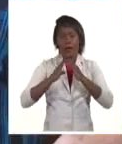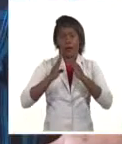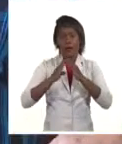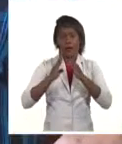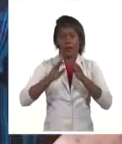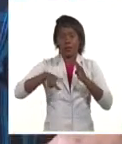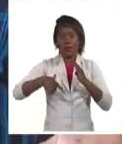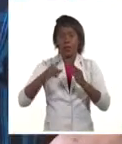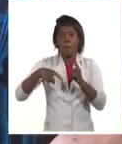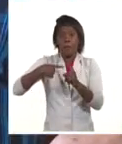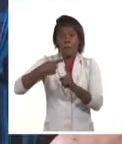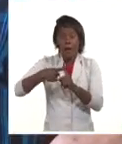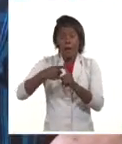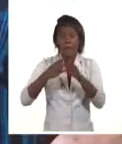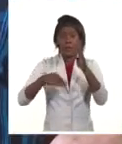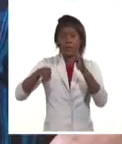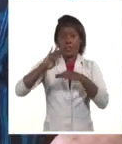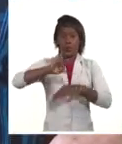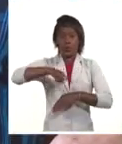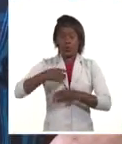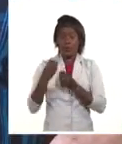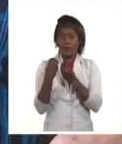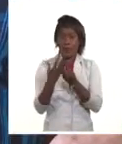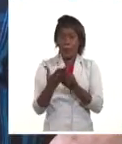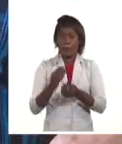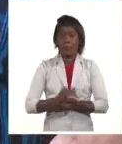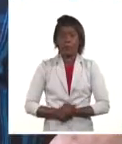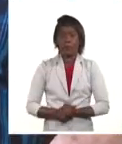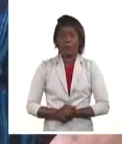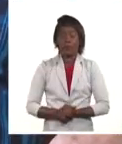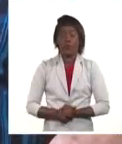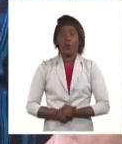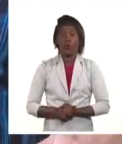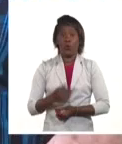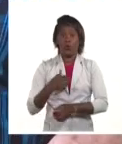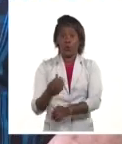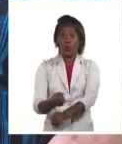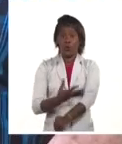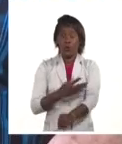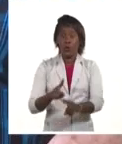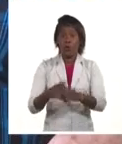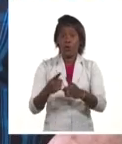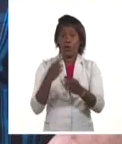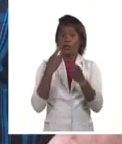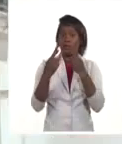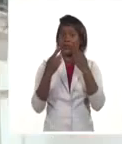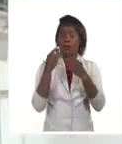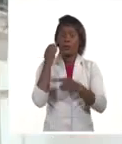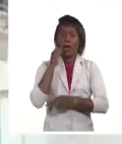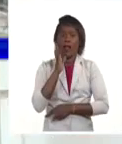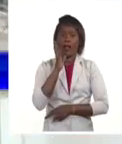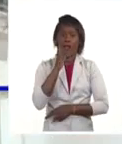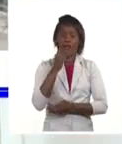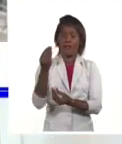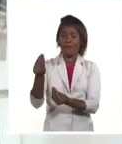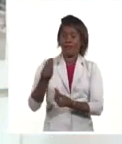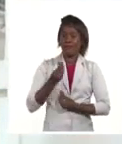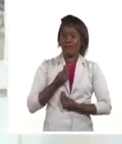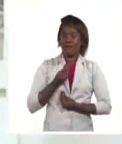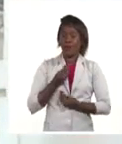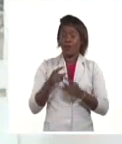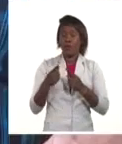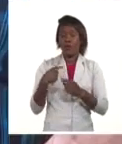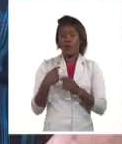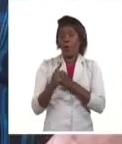gran reconocimiento al trabajo de los más de 40 años dedicados a la enseñanza de la danza,